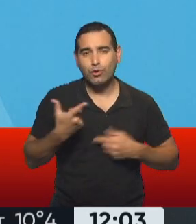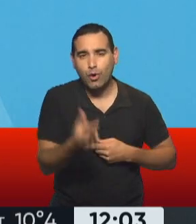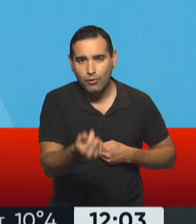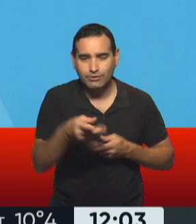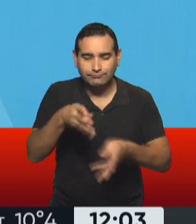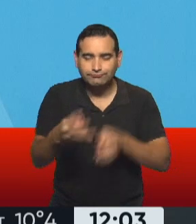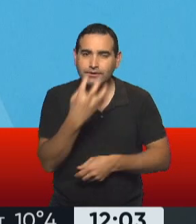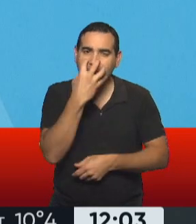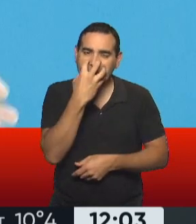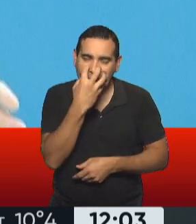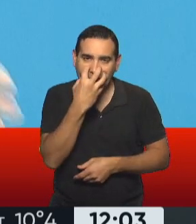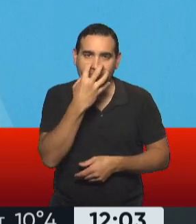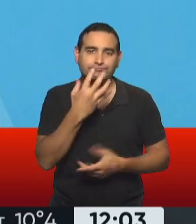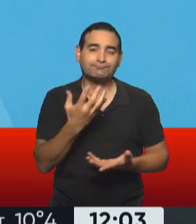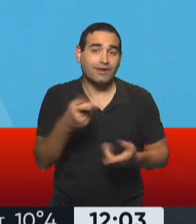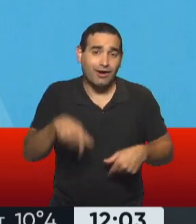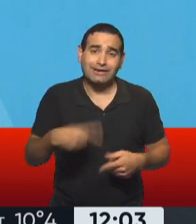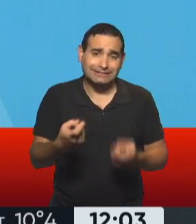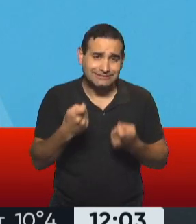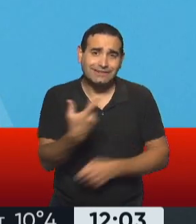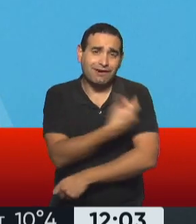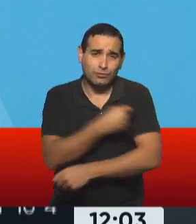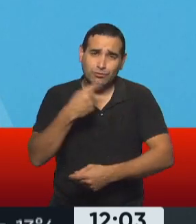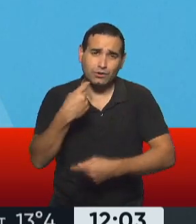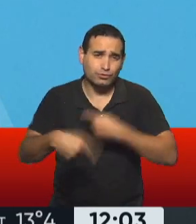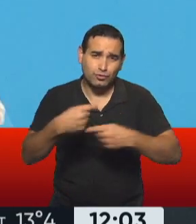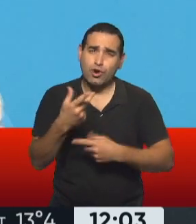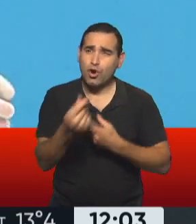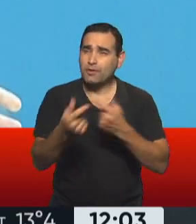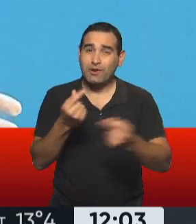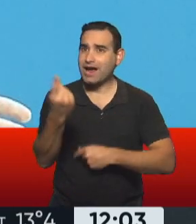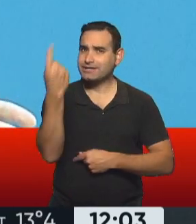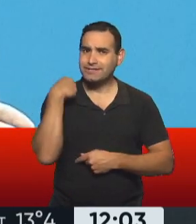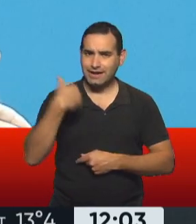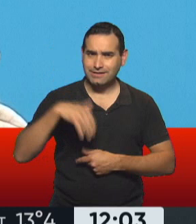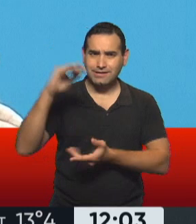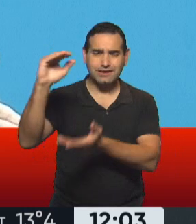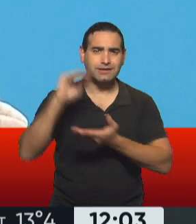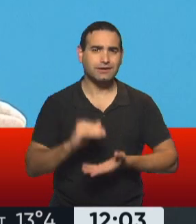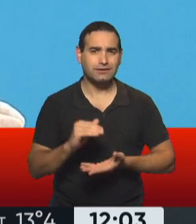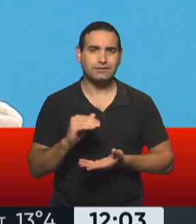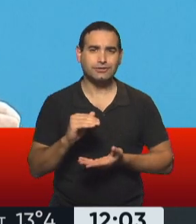respiradores y por eso ahora hay que seguir comprando vacunas. El día de ayer llegaron a Argentina